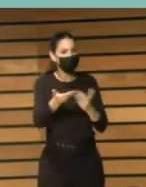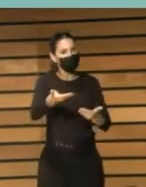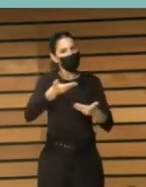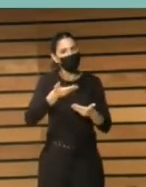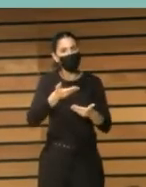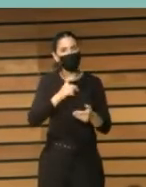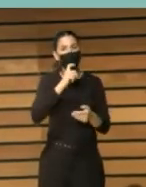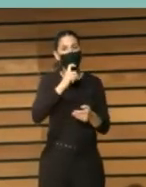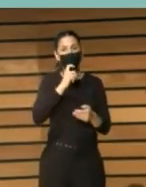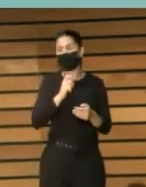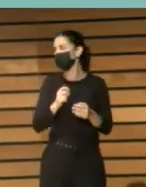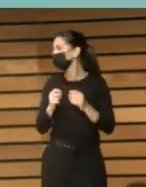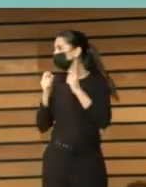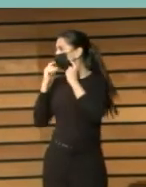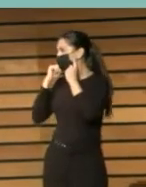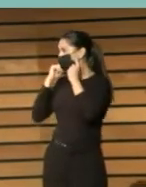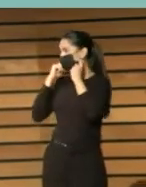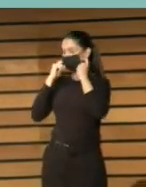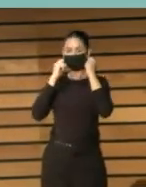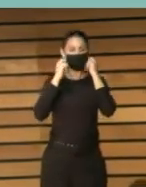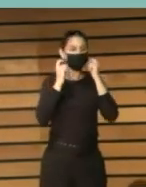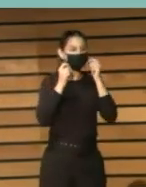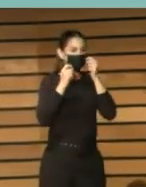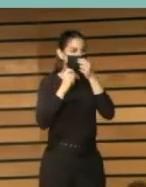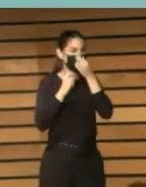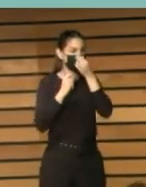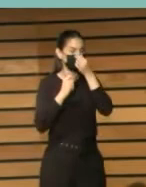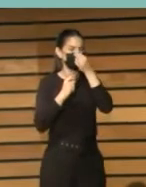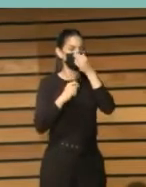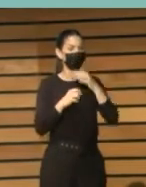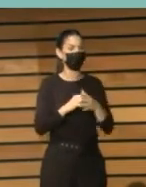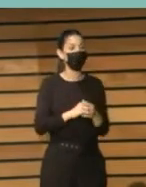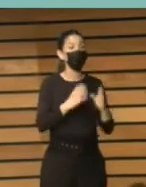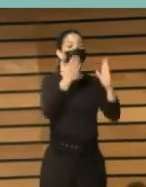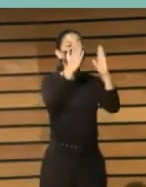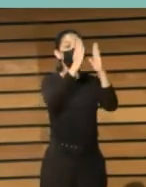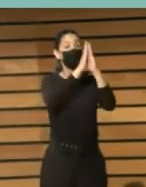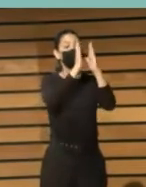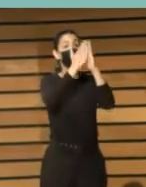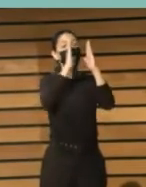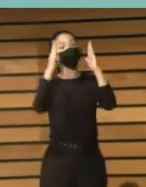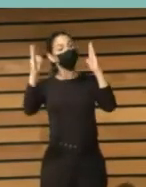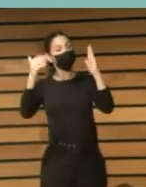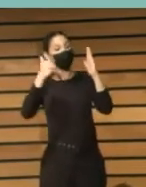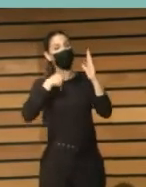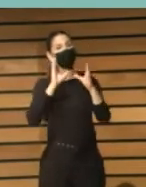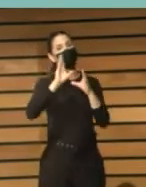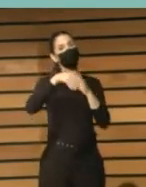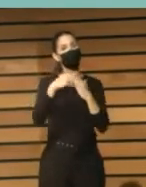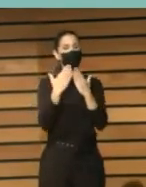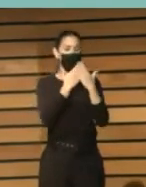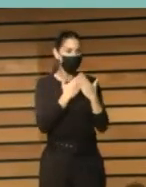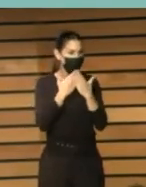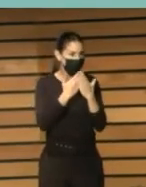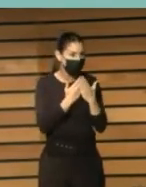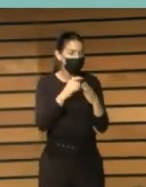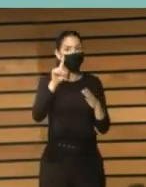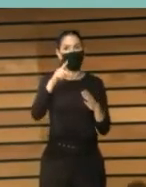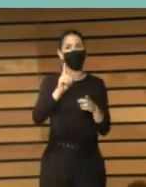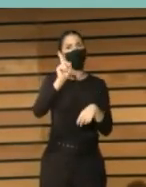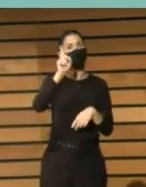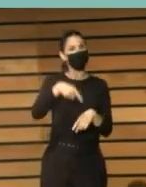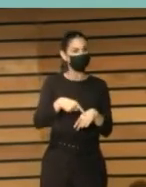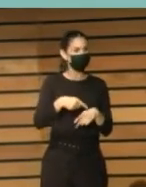un aplicador, que yo la aplico ahí en mi biblioteca, aunque es escolar, pero hacemos también algunas cosas, algunos ejercicios